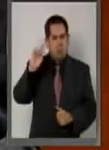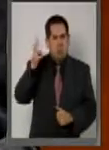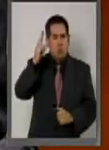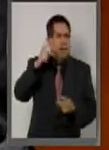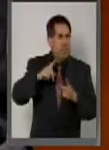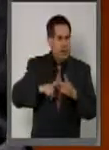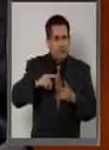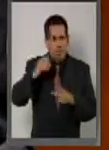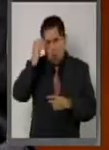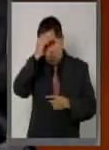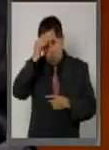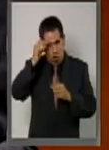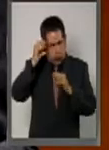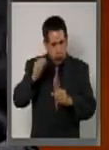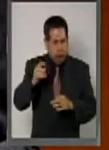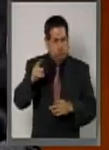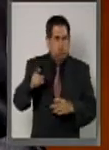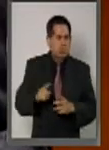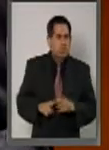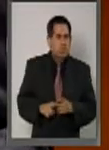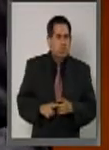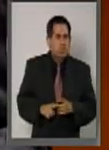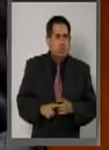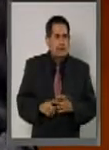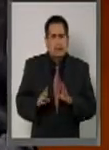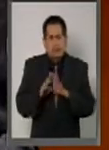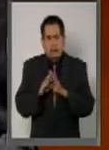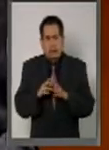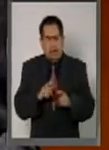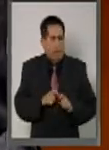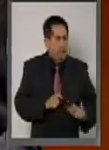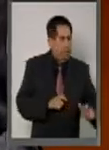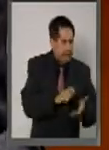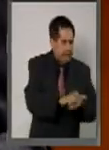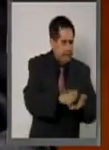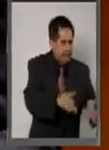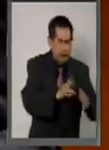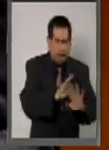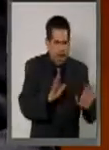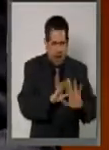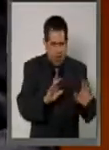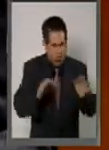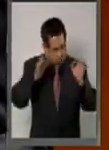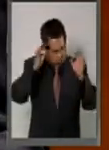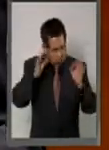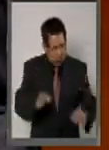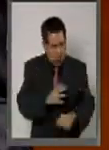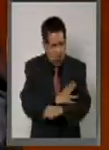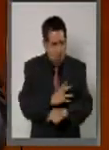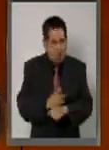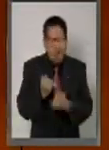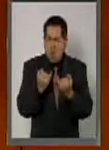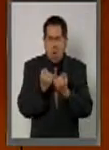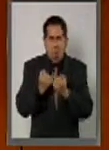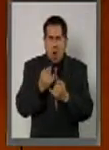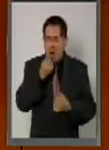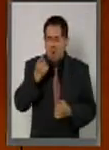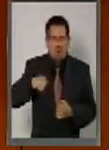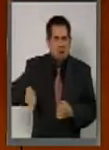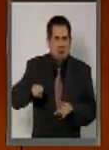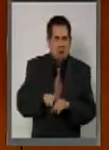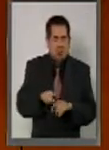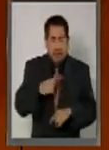opinión pública real, la que no está comprada, dice lo mismo que aquí decimos nosotros. Mire usted,